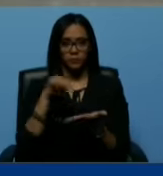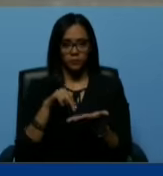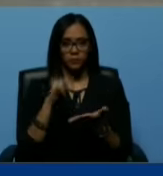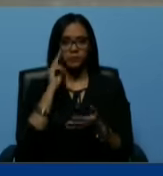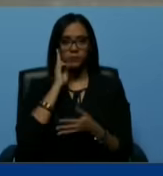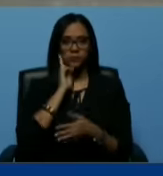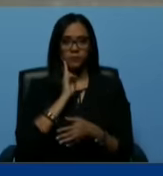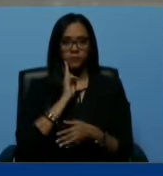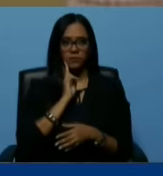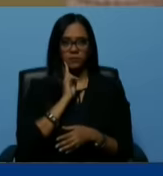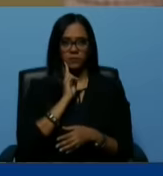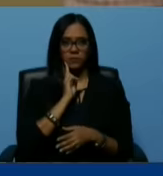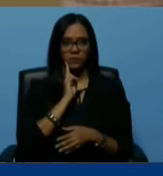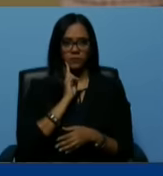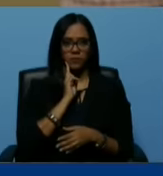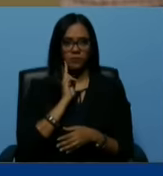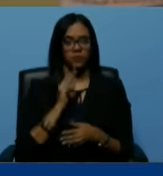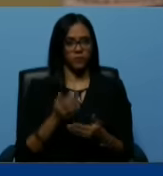Bolívar.